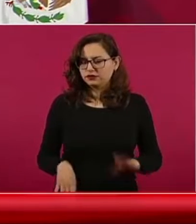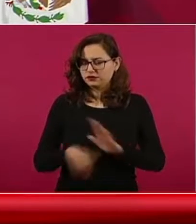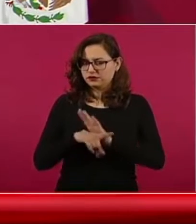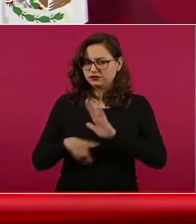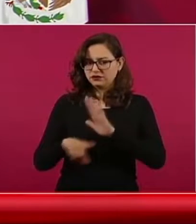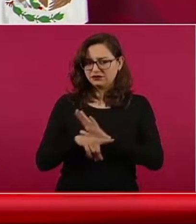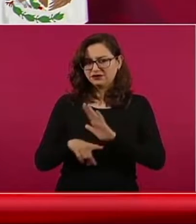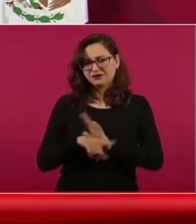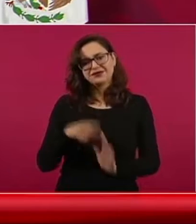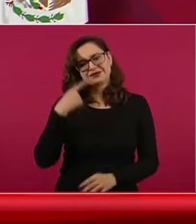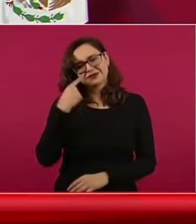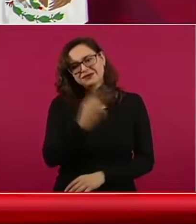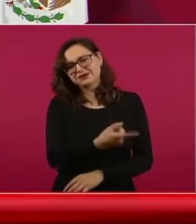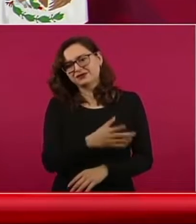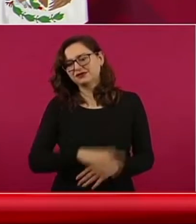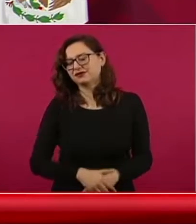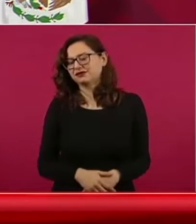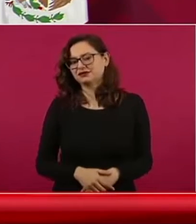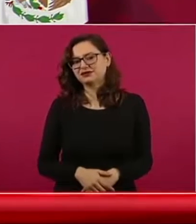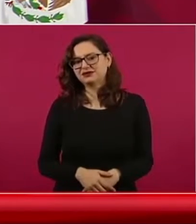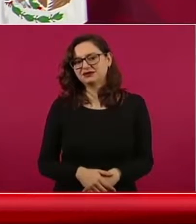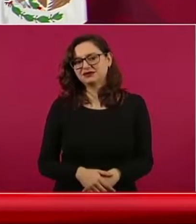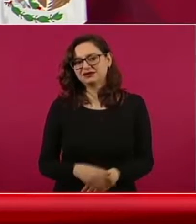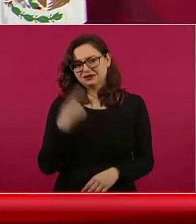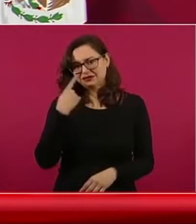negativa. Miren, son explosivos.